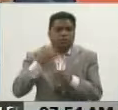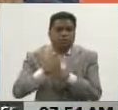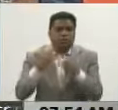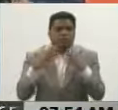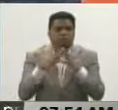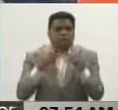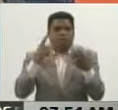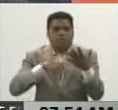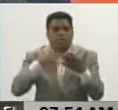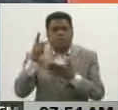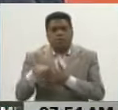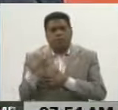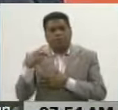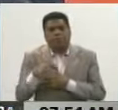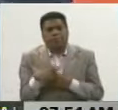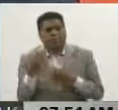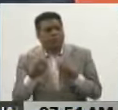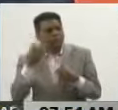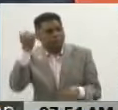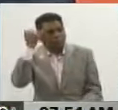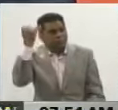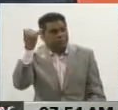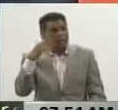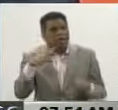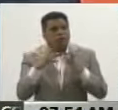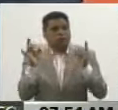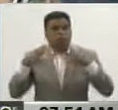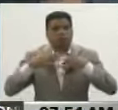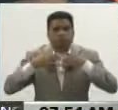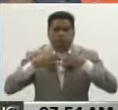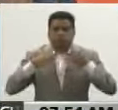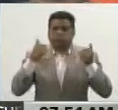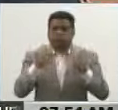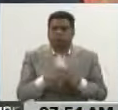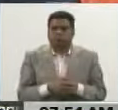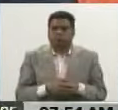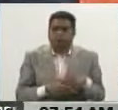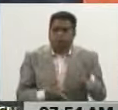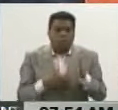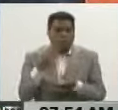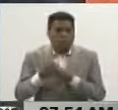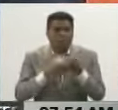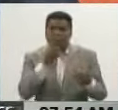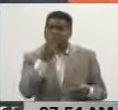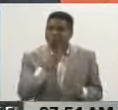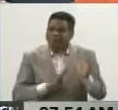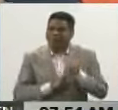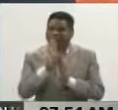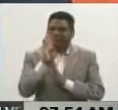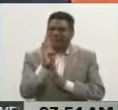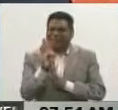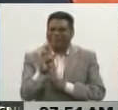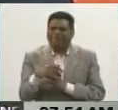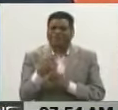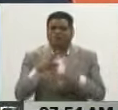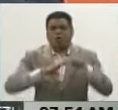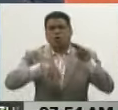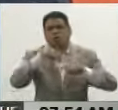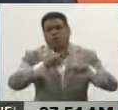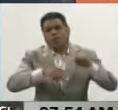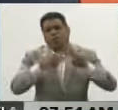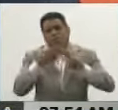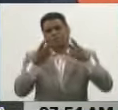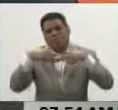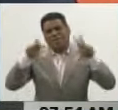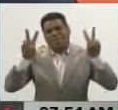programas novedosos que además tienen que ver con los uniformes escolares. No, vamos a desarrollar eso. Y vamos a seguir construyendo la paz, que es